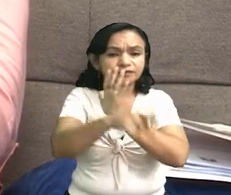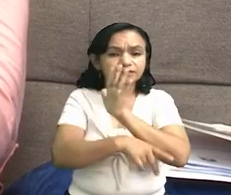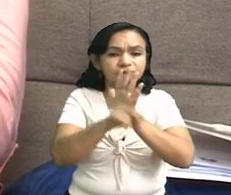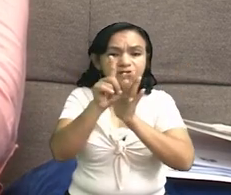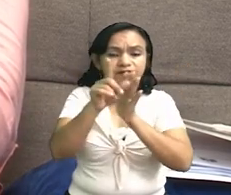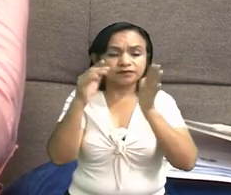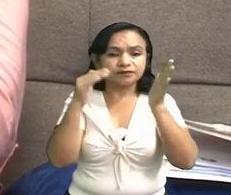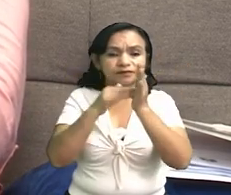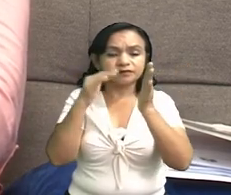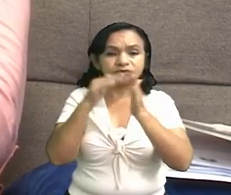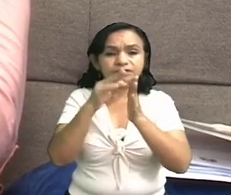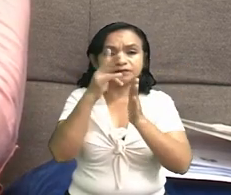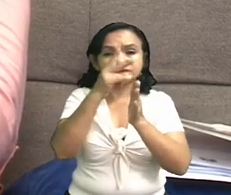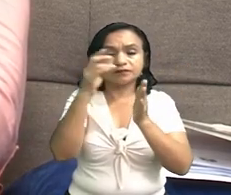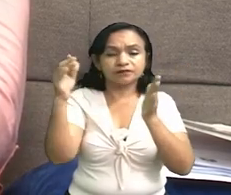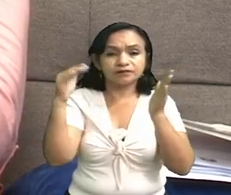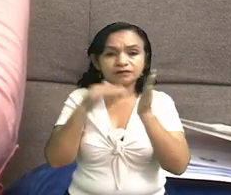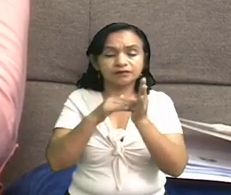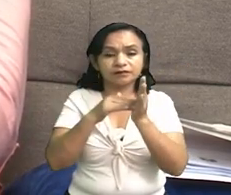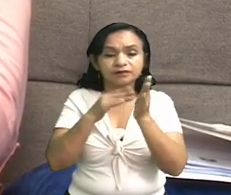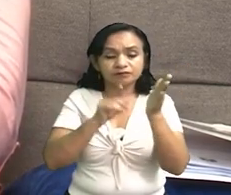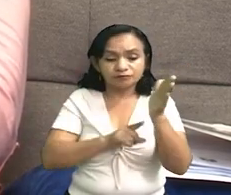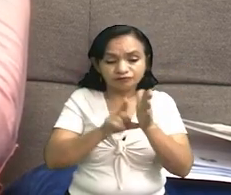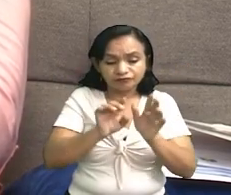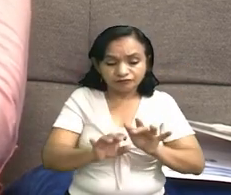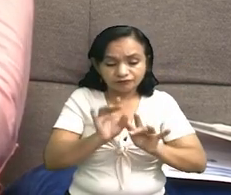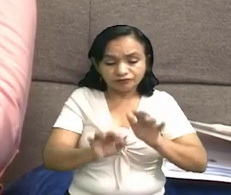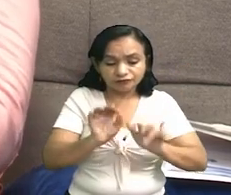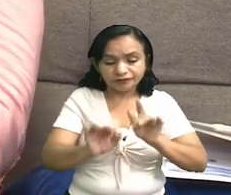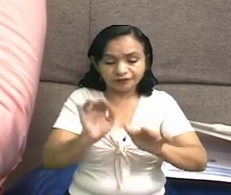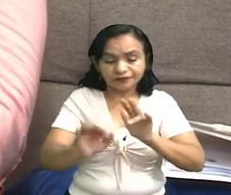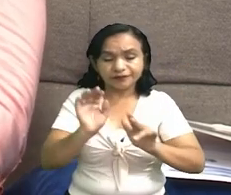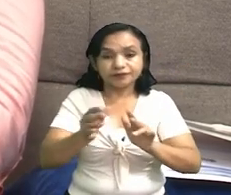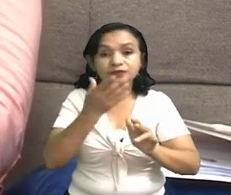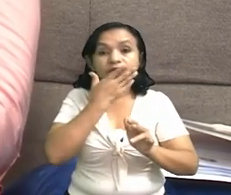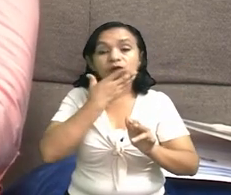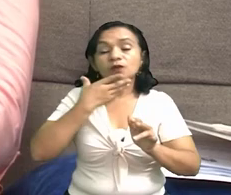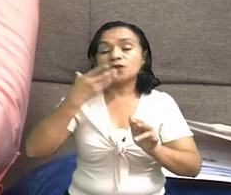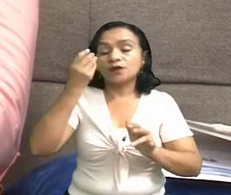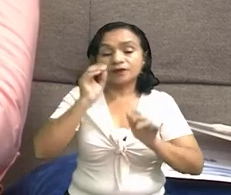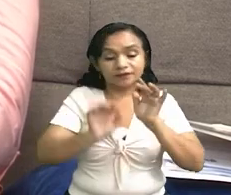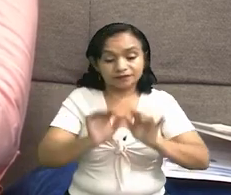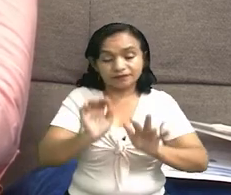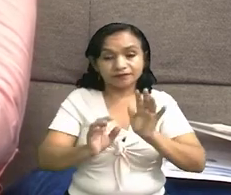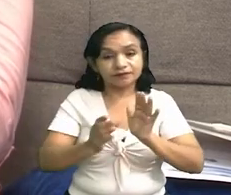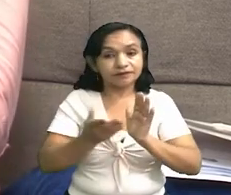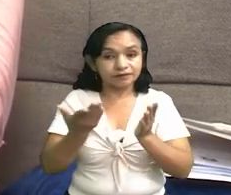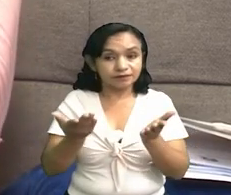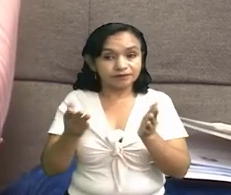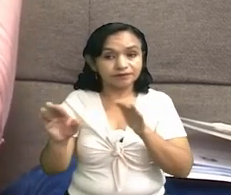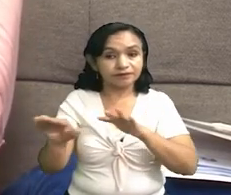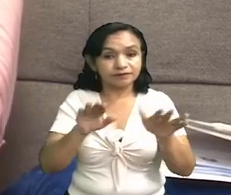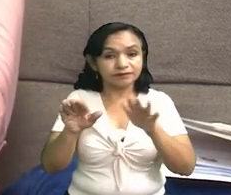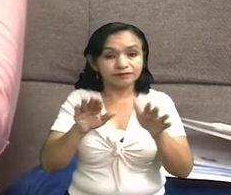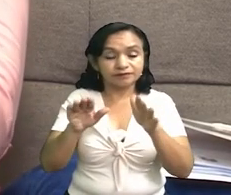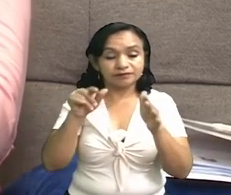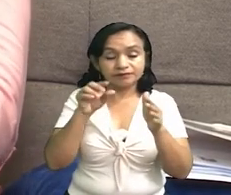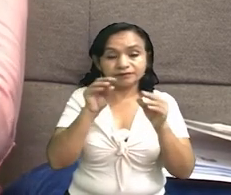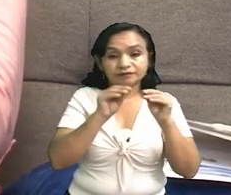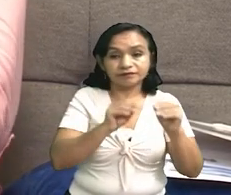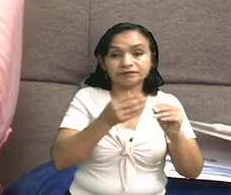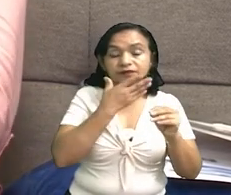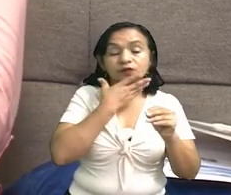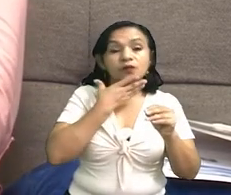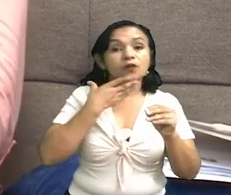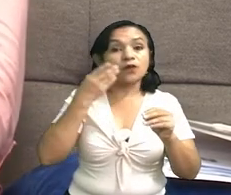1.200.000 desarrolladores y todos son jóvenes. Entonces, ¿por qué nosotros también no podemos entrar en ese mundo de esos desarrolladores? Nuestros